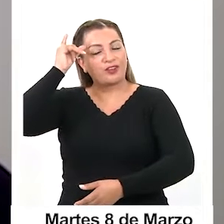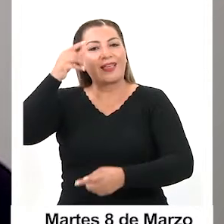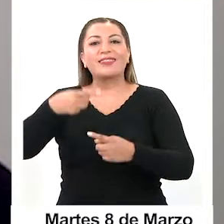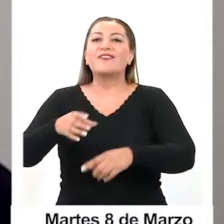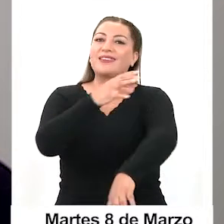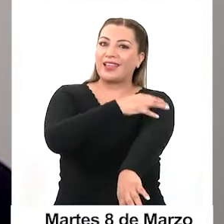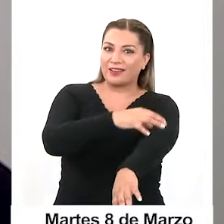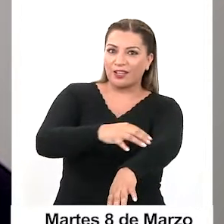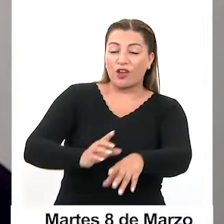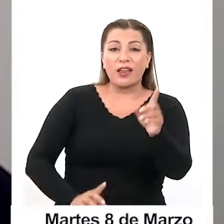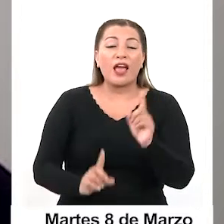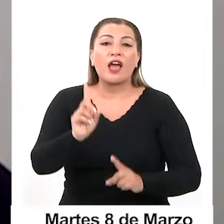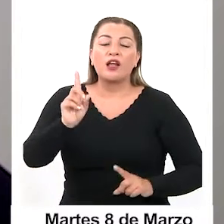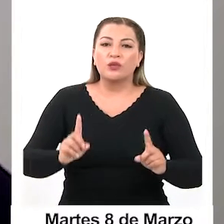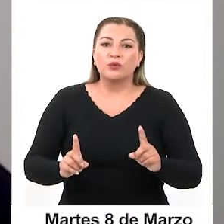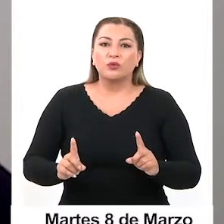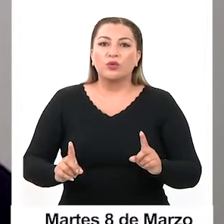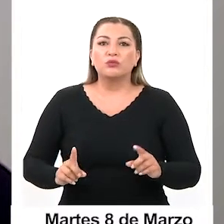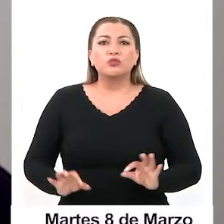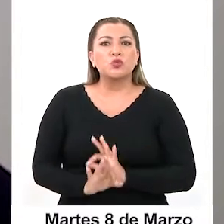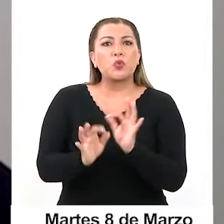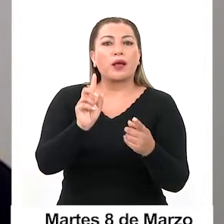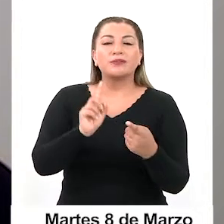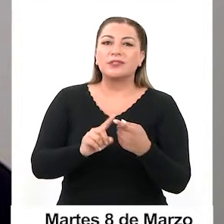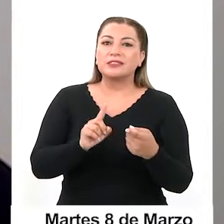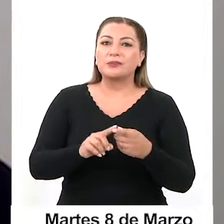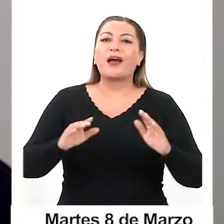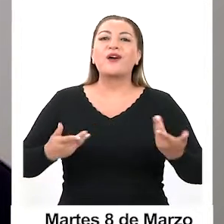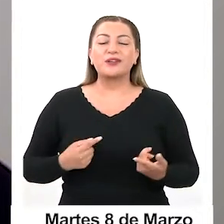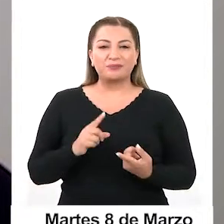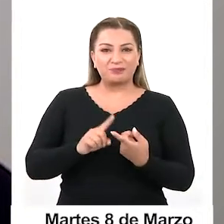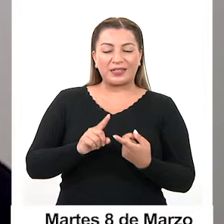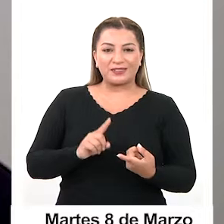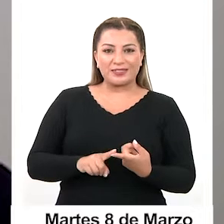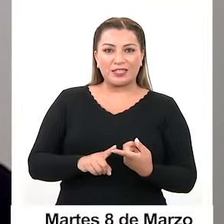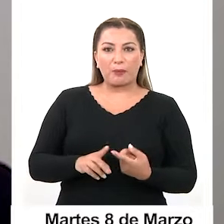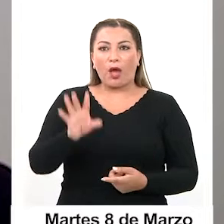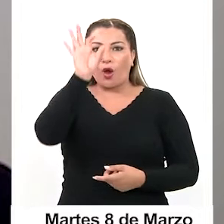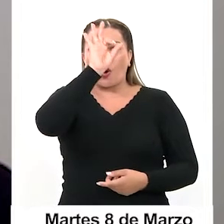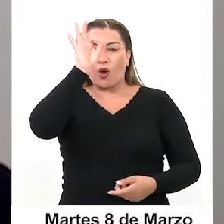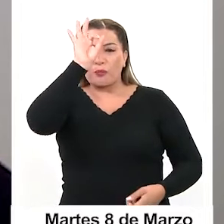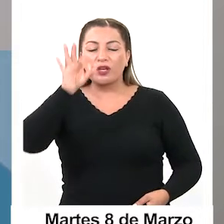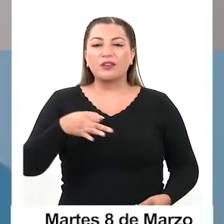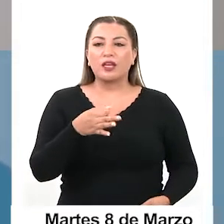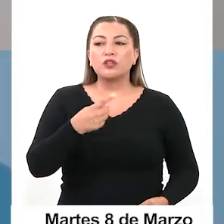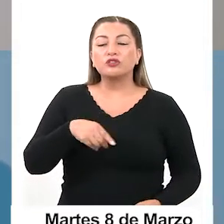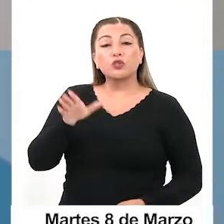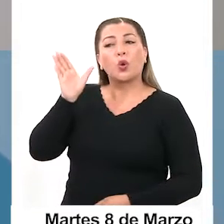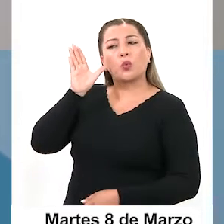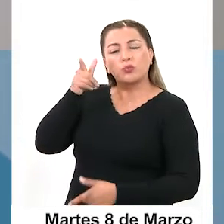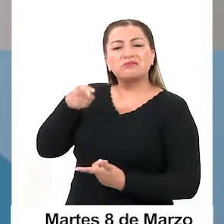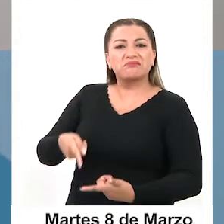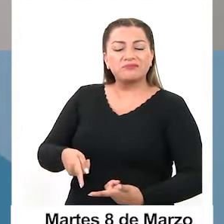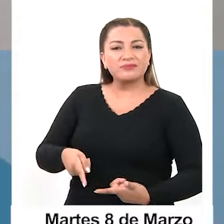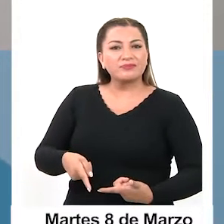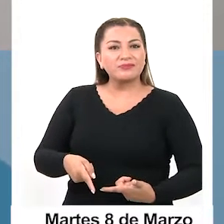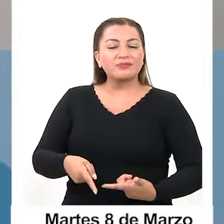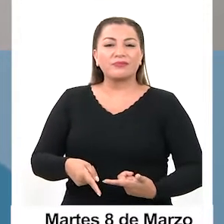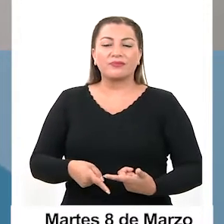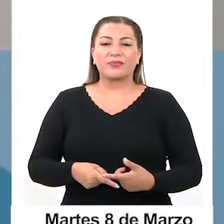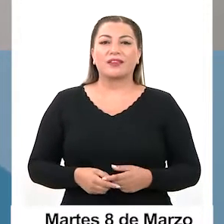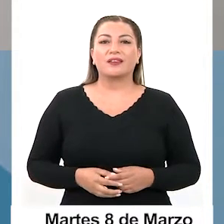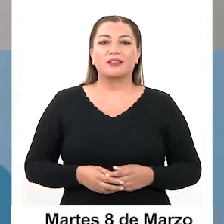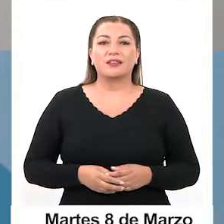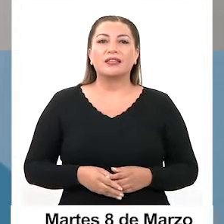distintas regiones, sobre todo aquellos que normalmente no participan, estén participando, estén dando su opinión, estemos escuchándolo y poniendo